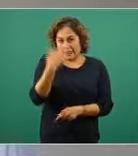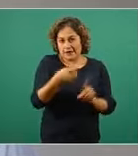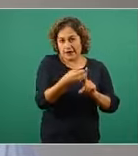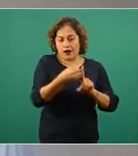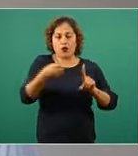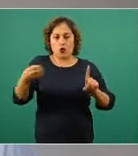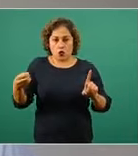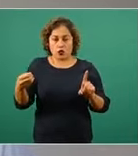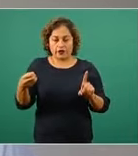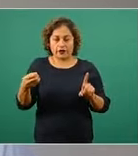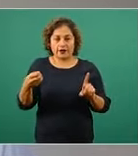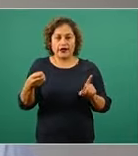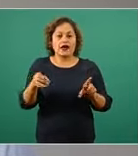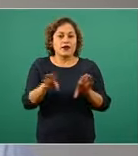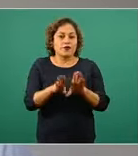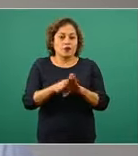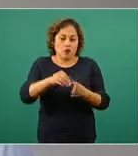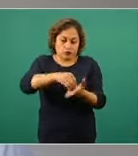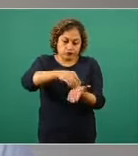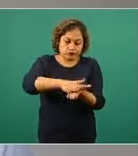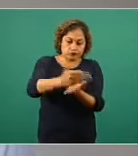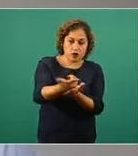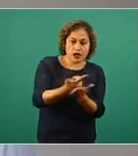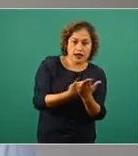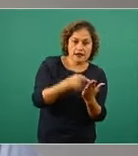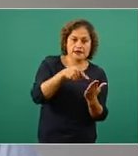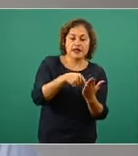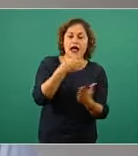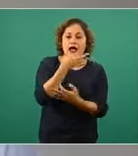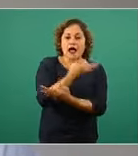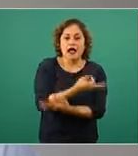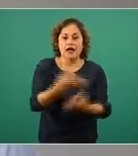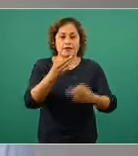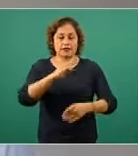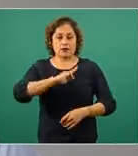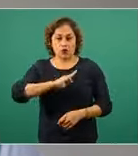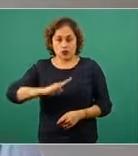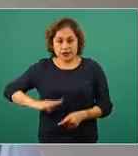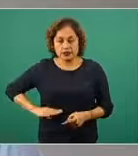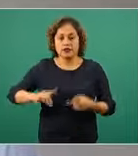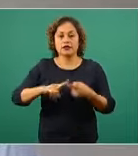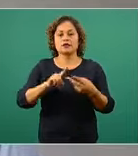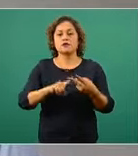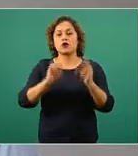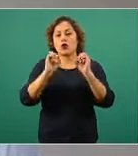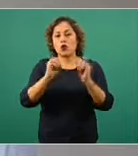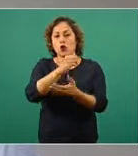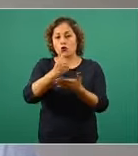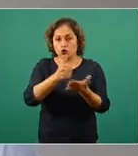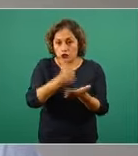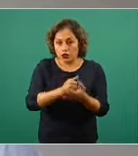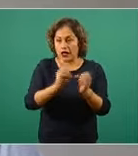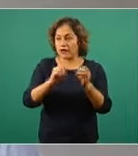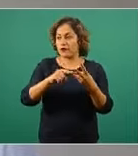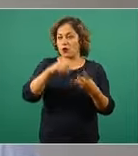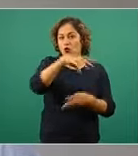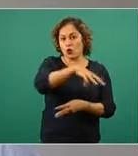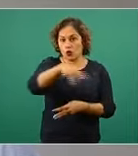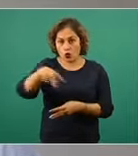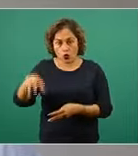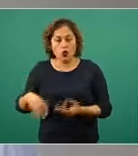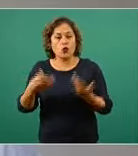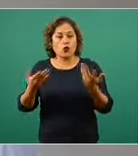municipios completos, es decir, cuando se nombra un municipio o se designa, se selecciona un municipio para vacunar,